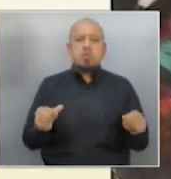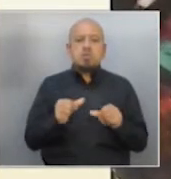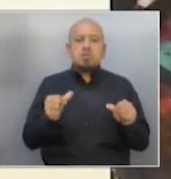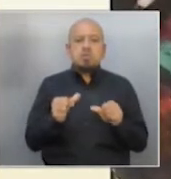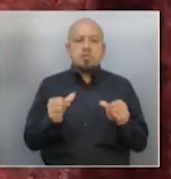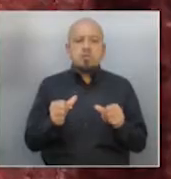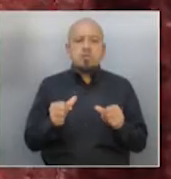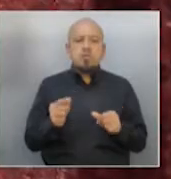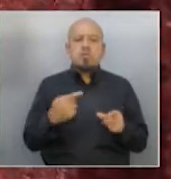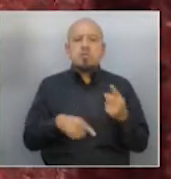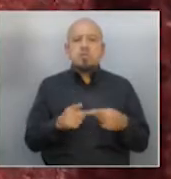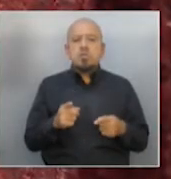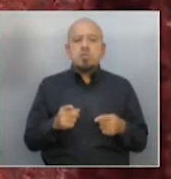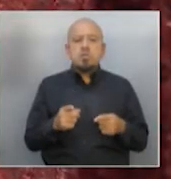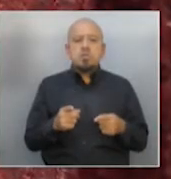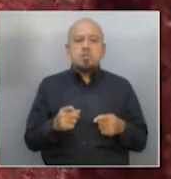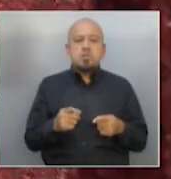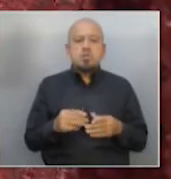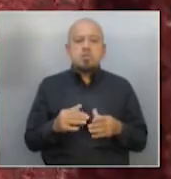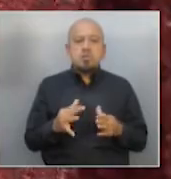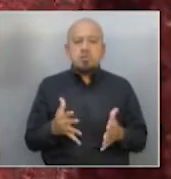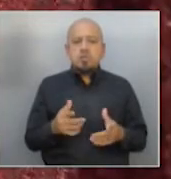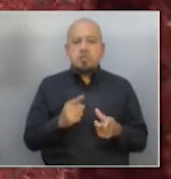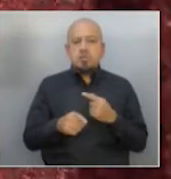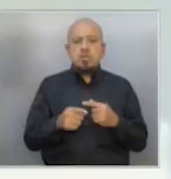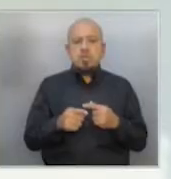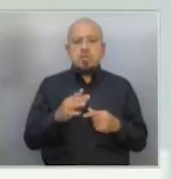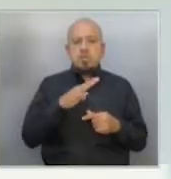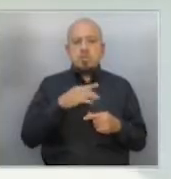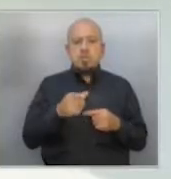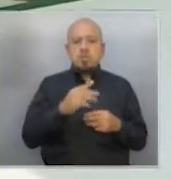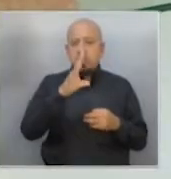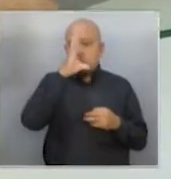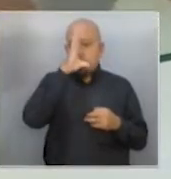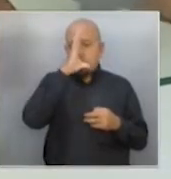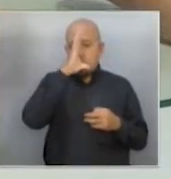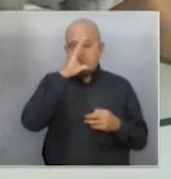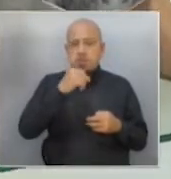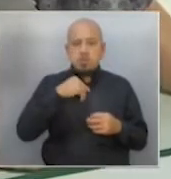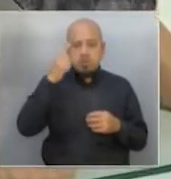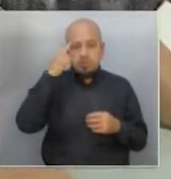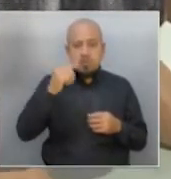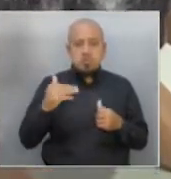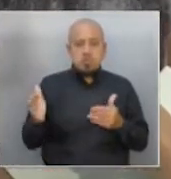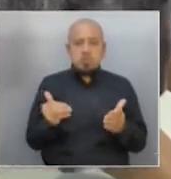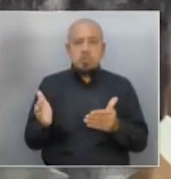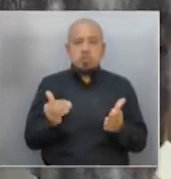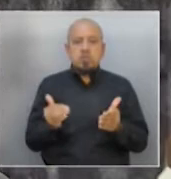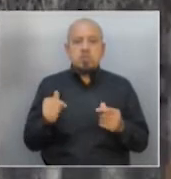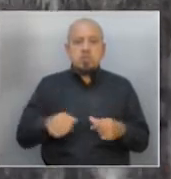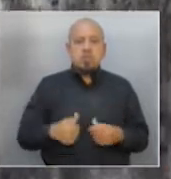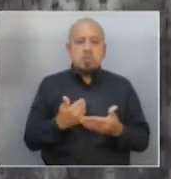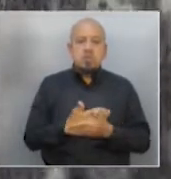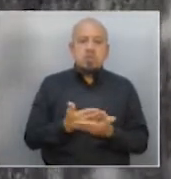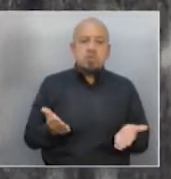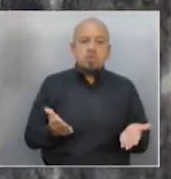no fuera así. Entonces, increíblemente, estaba la sala disponible ahora en febrero y yo pensé en una sala más pequeña. Y cuando me ofreció esta, ahí